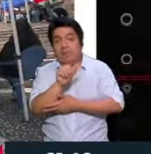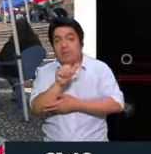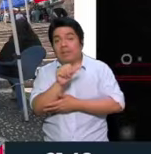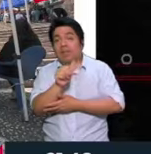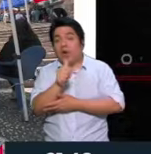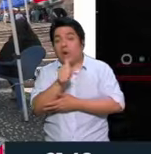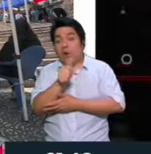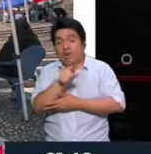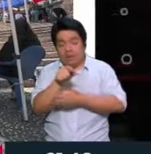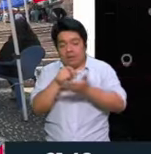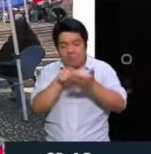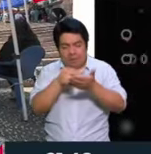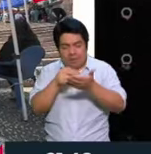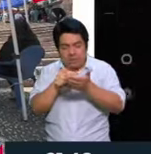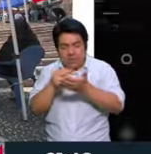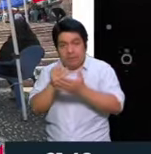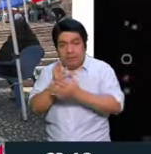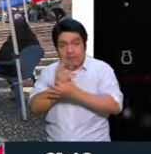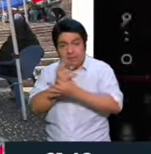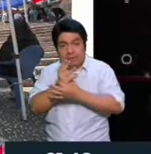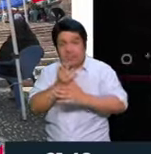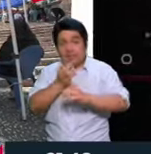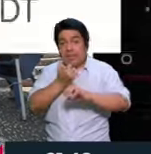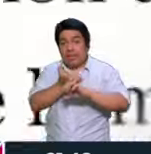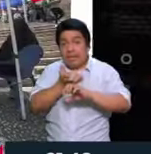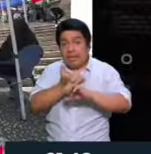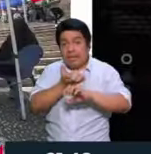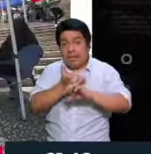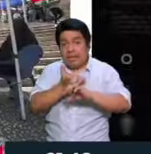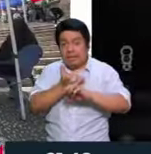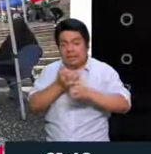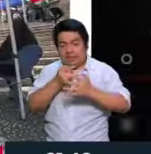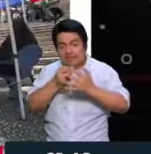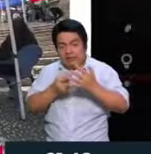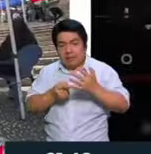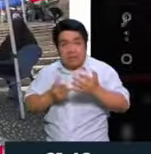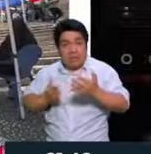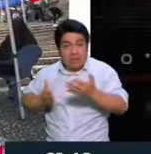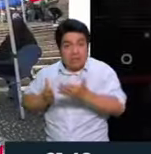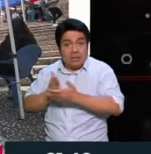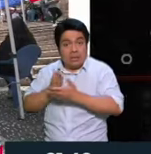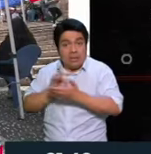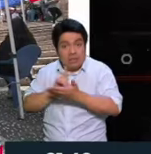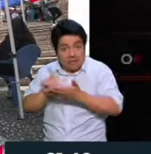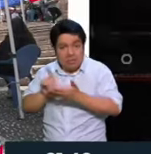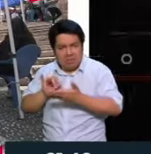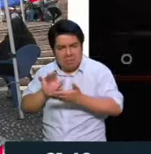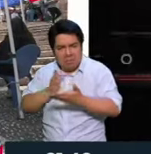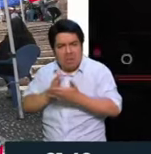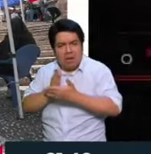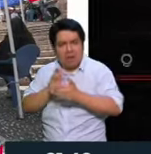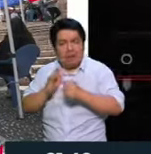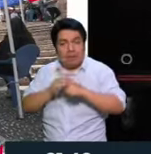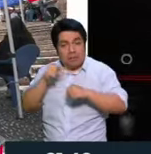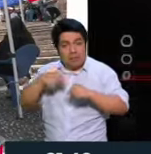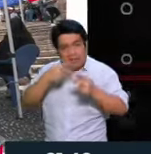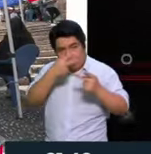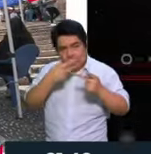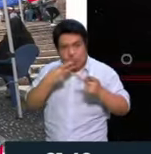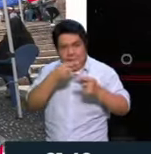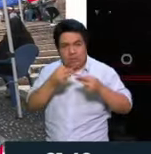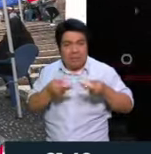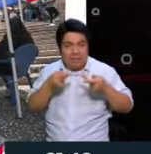por su consejo editorial, afirma que Estados Unidos tenía todo el derecho a intervenir por la relación comercial entre ambos